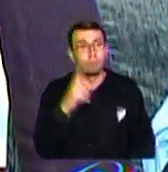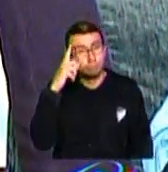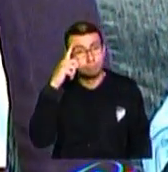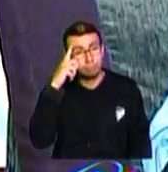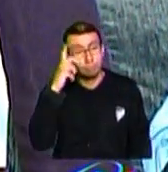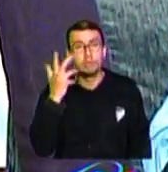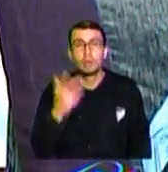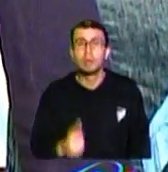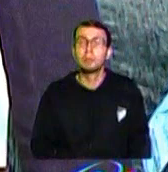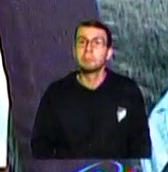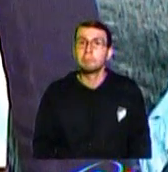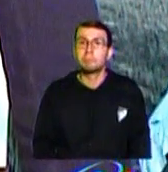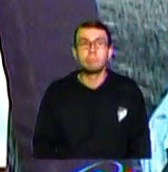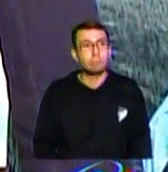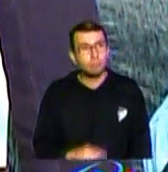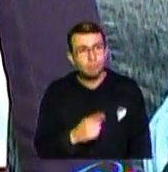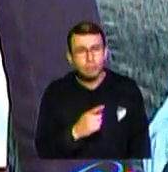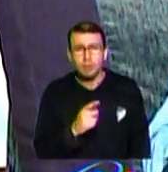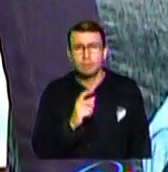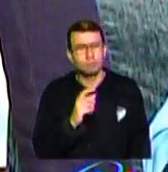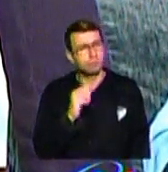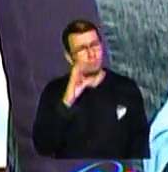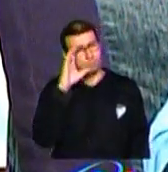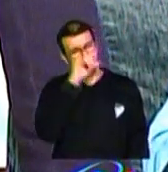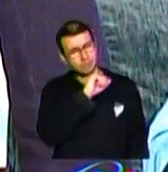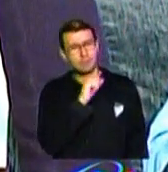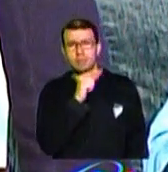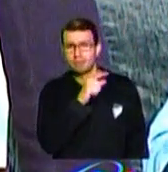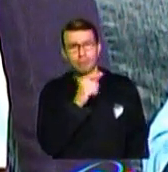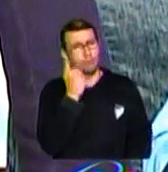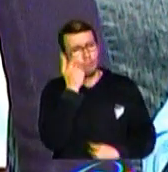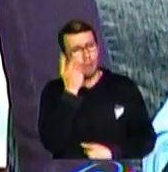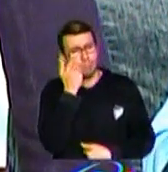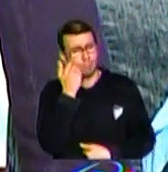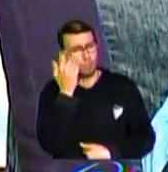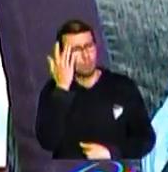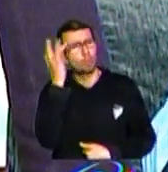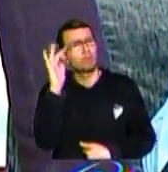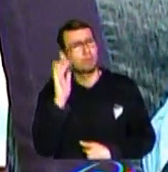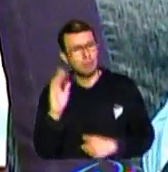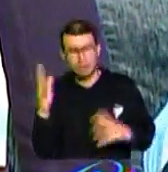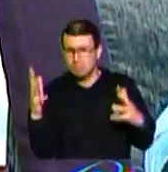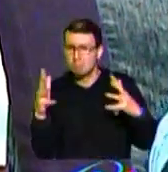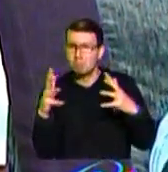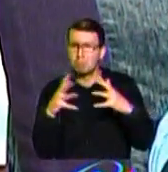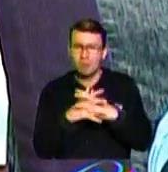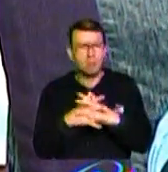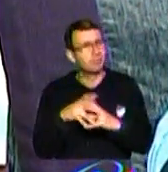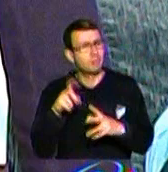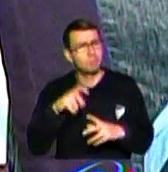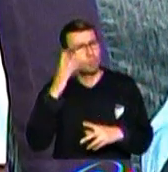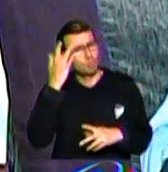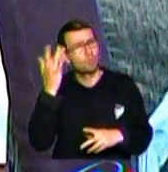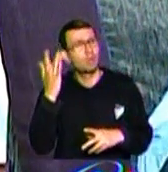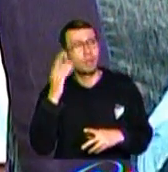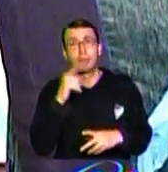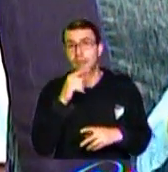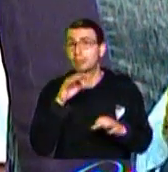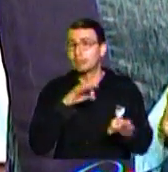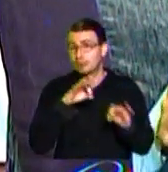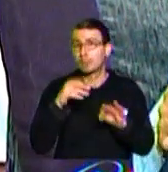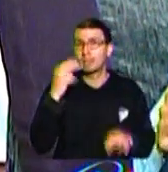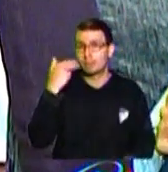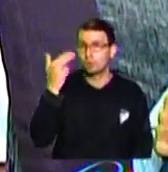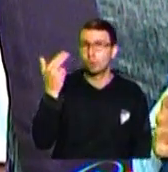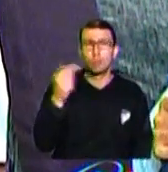ginecología, pero van a entender el por qué este caso clínico y por qué la ginecología tiene que ser integral. Y esta es la historia clínica